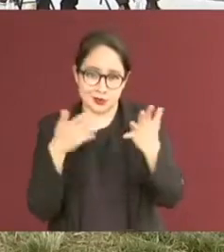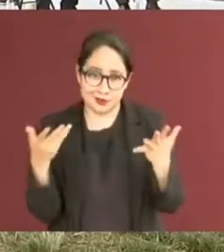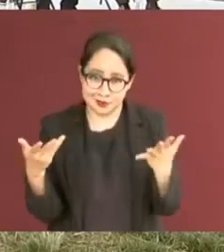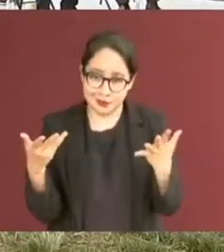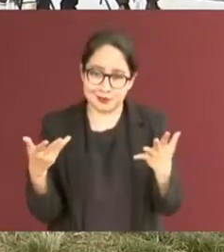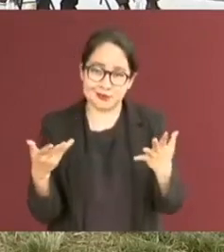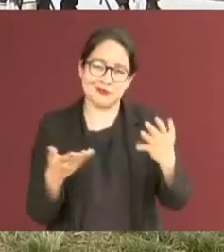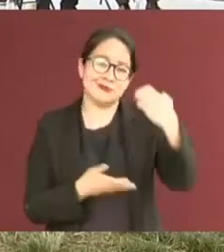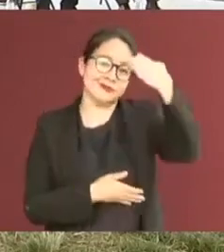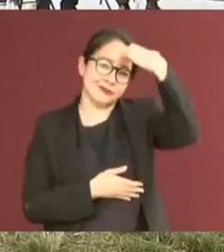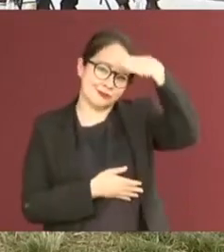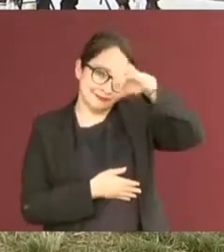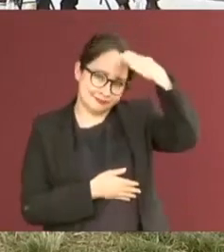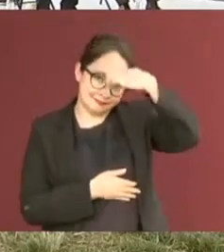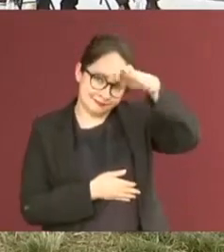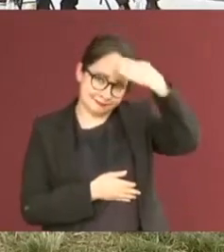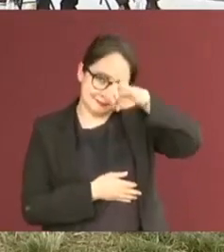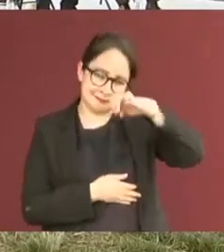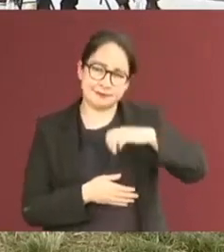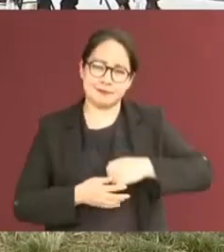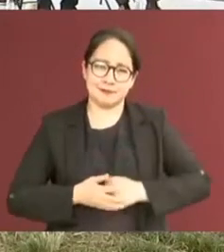la experiencia